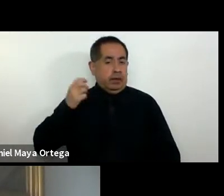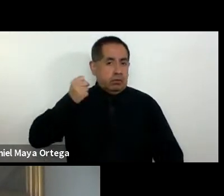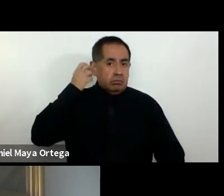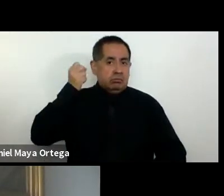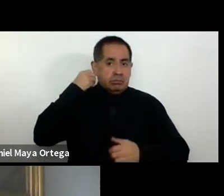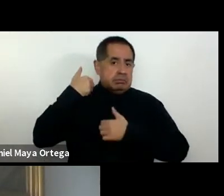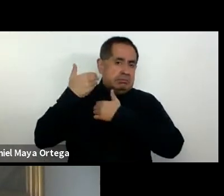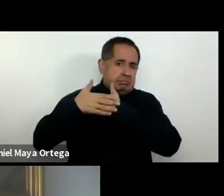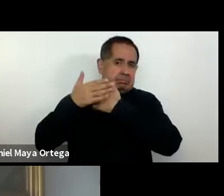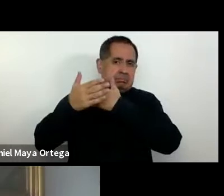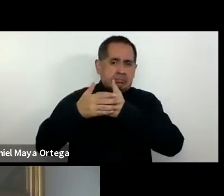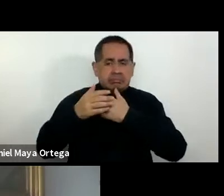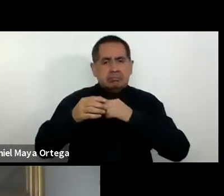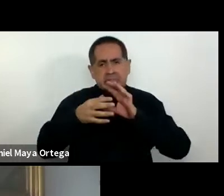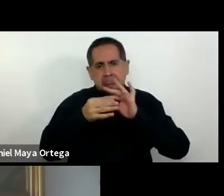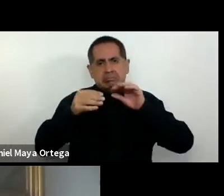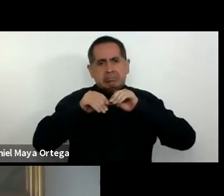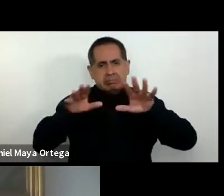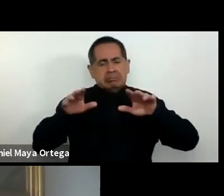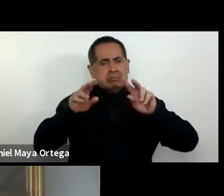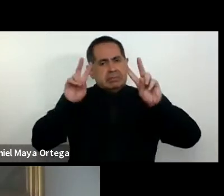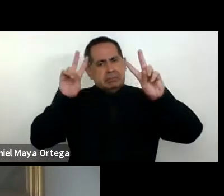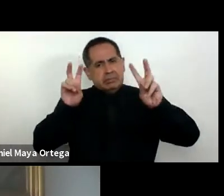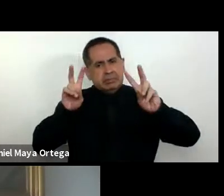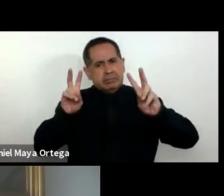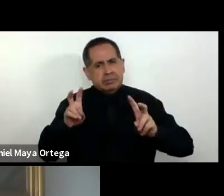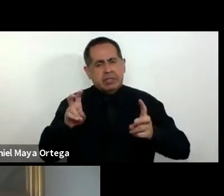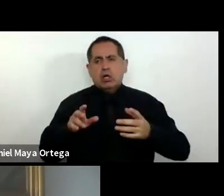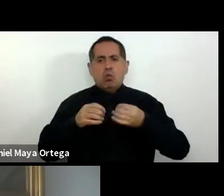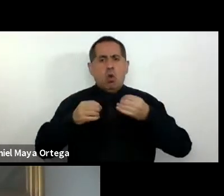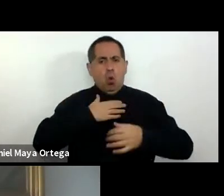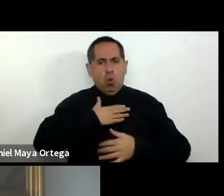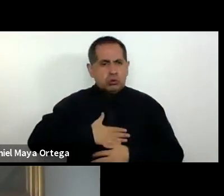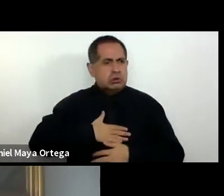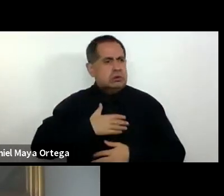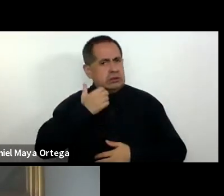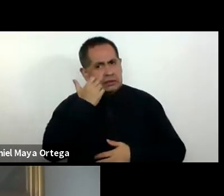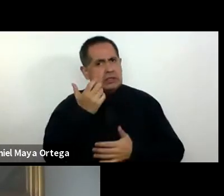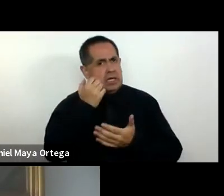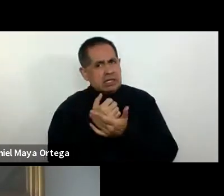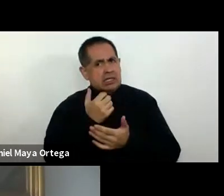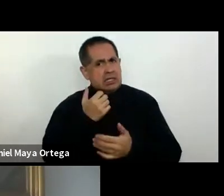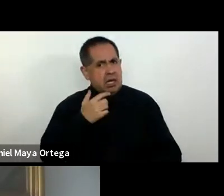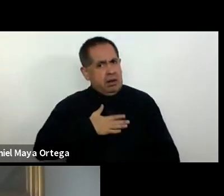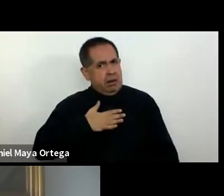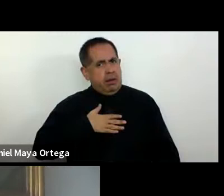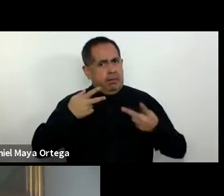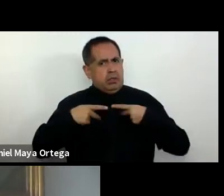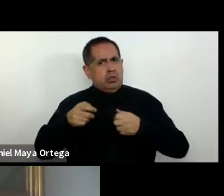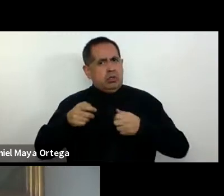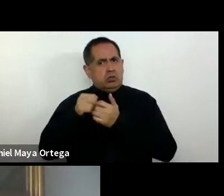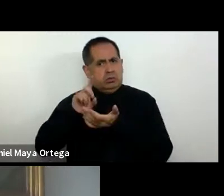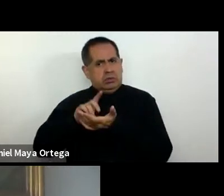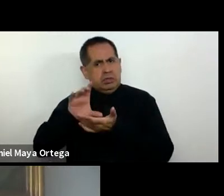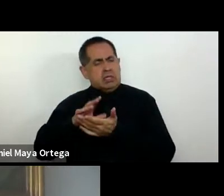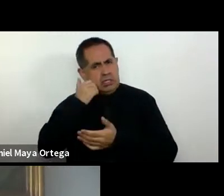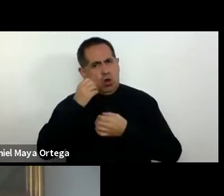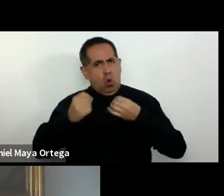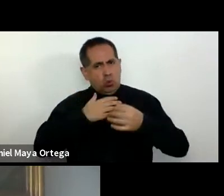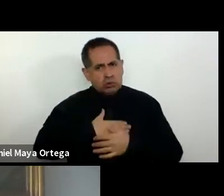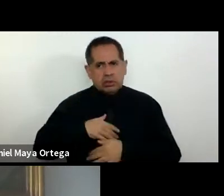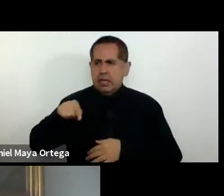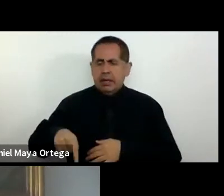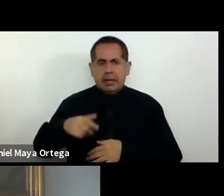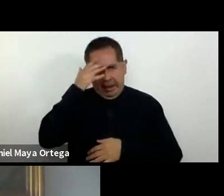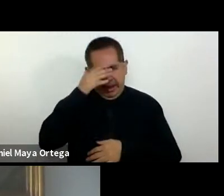vamos a escuchar ponencias sobre la demanda de justicia de las personas con discapacidad, sus